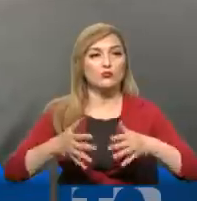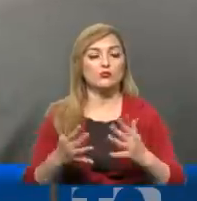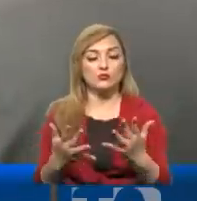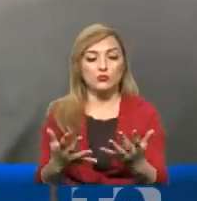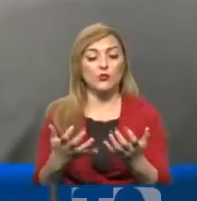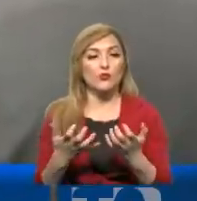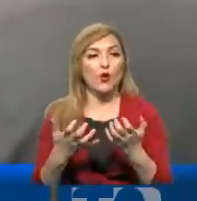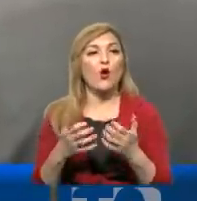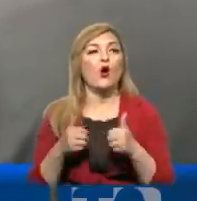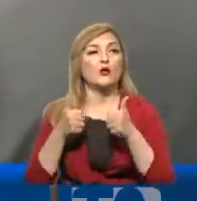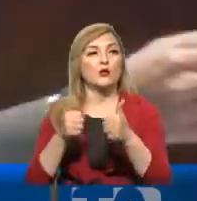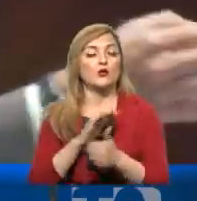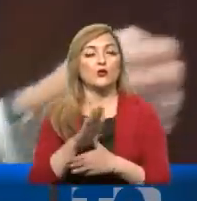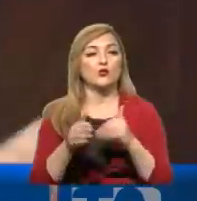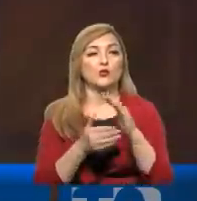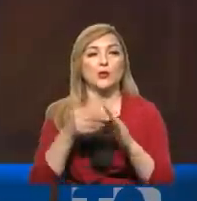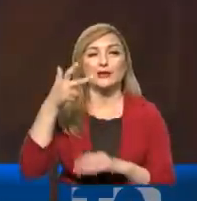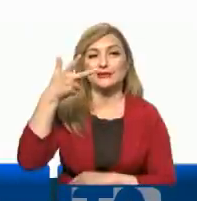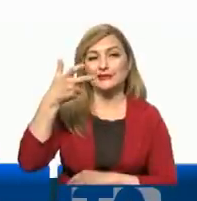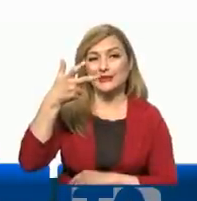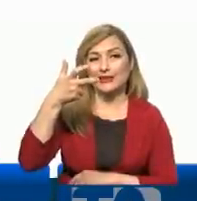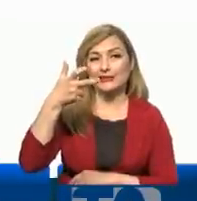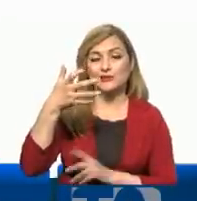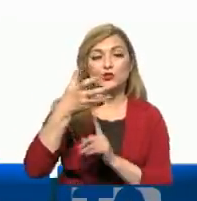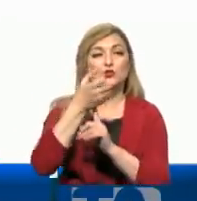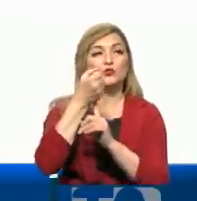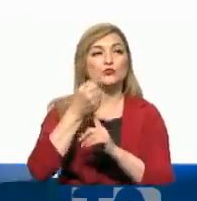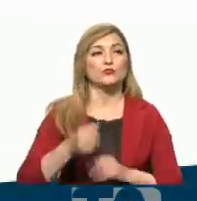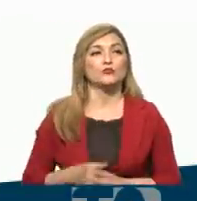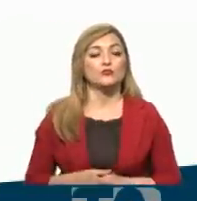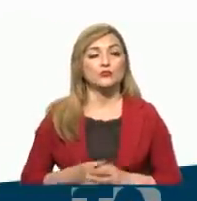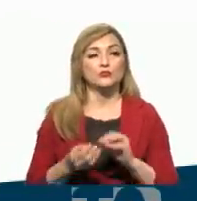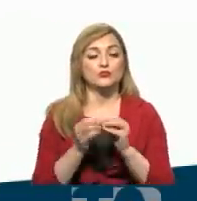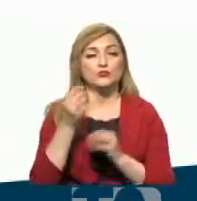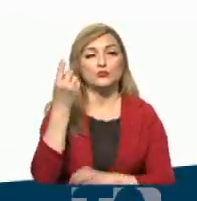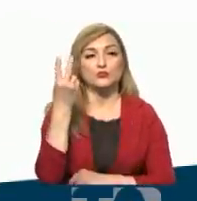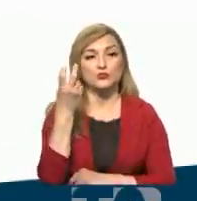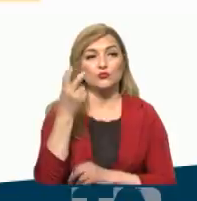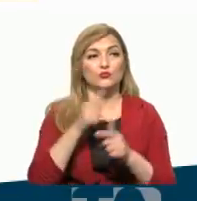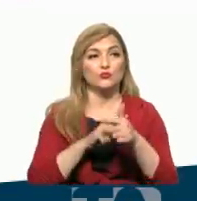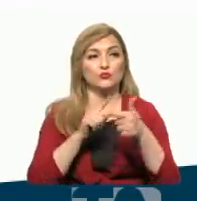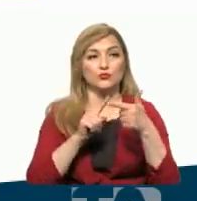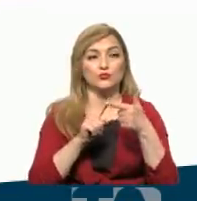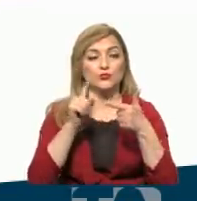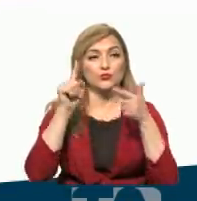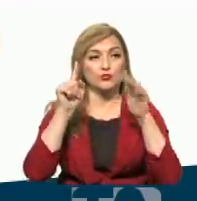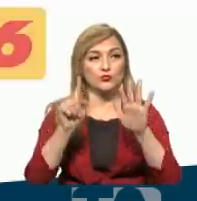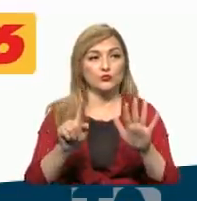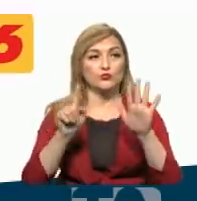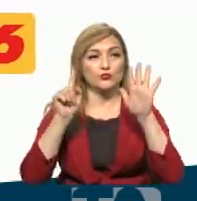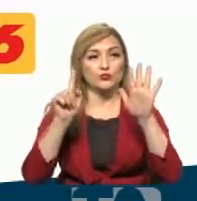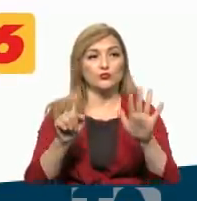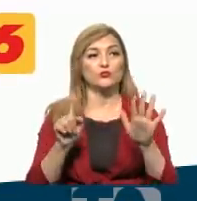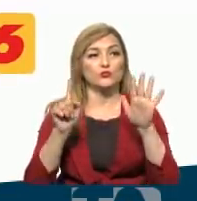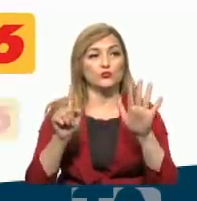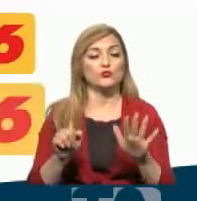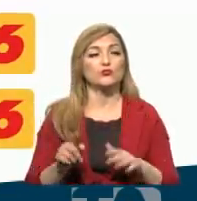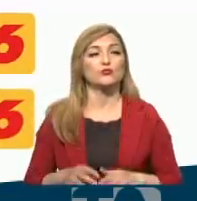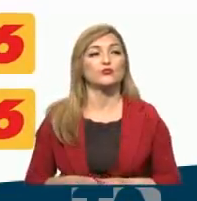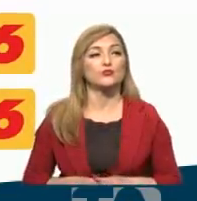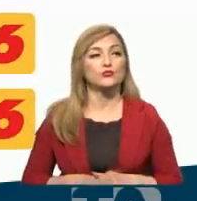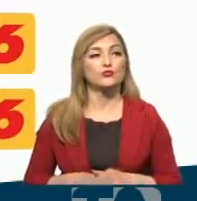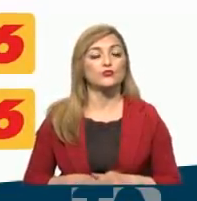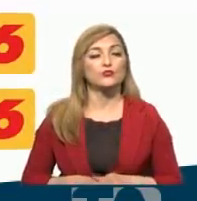intentaron reelegirse, solo 13 lo lograron. Vilma Andrade de la IDE, Henry Cronfle, Dayana Pazley, César Ron,